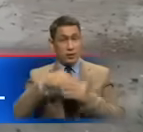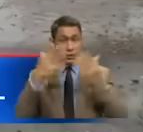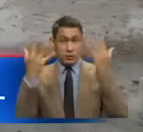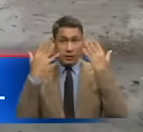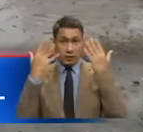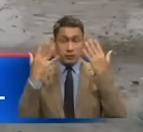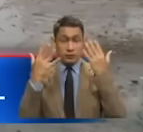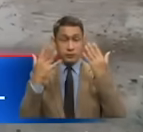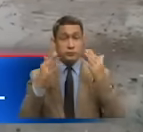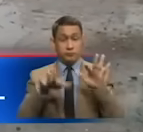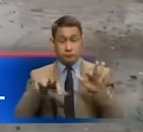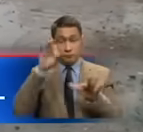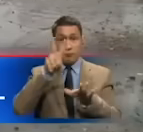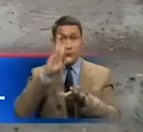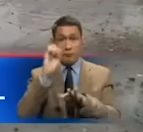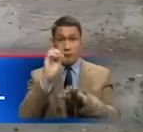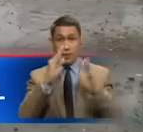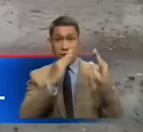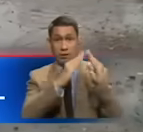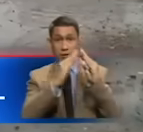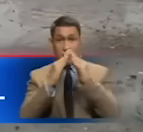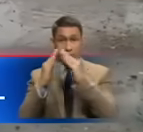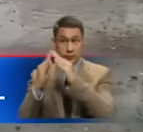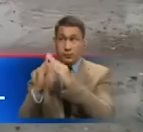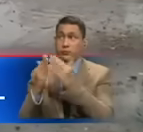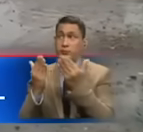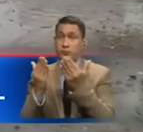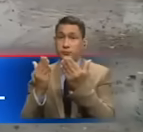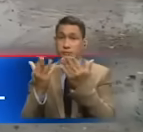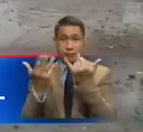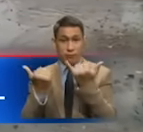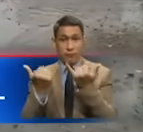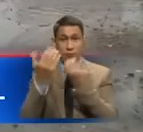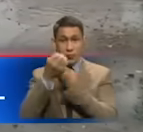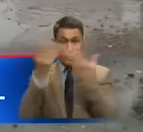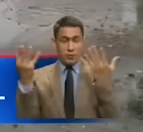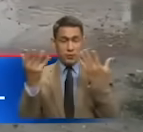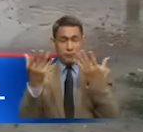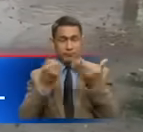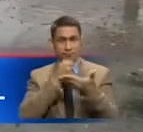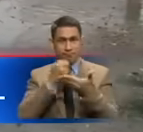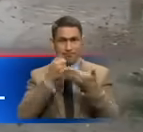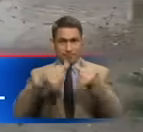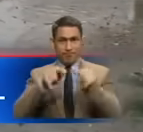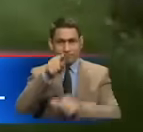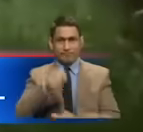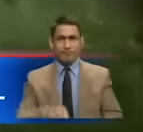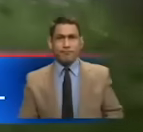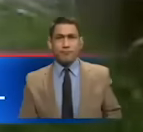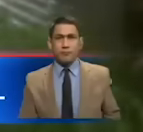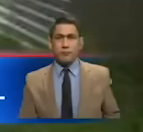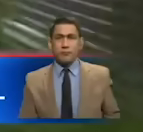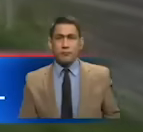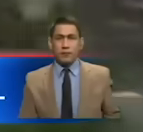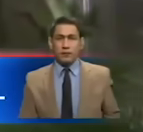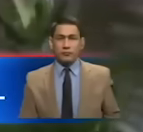menos 20 domicilios, se decomisaron evidencias y los detalles les vamos a contar en la siguiente nota.